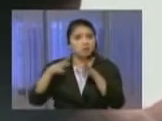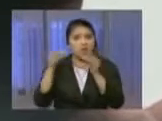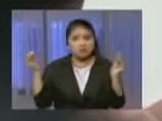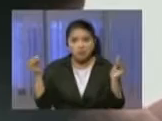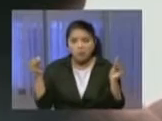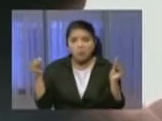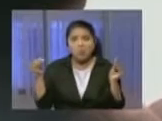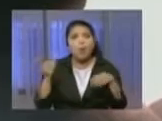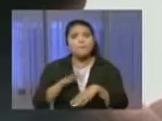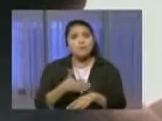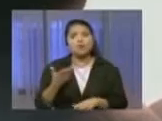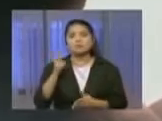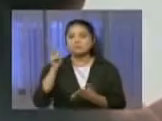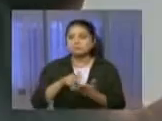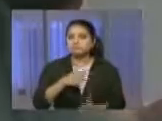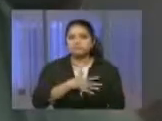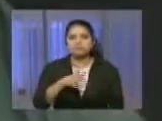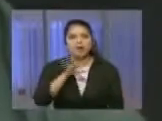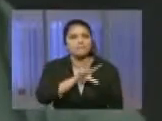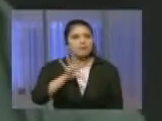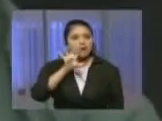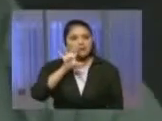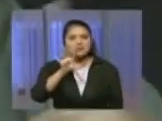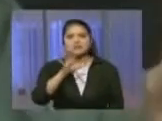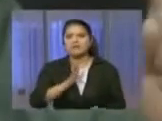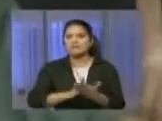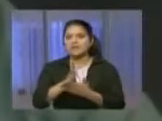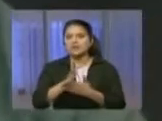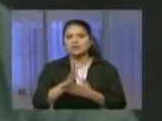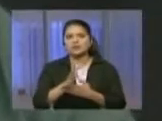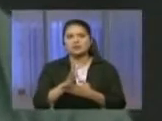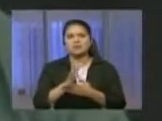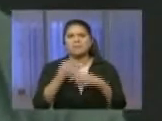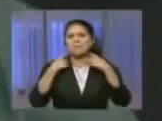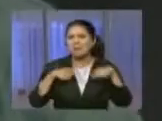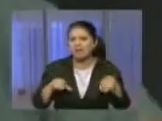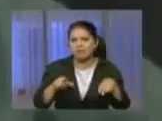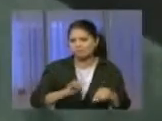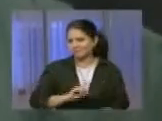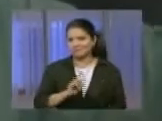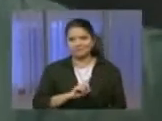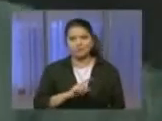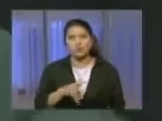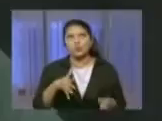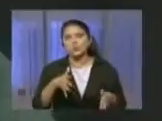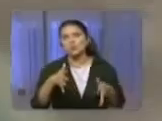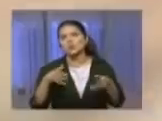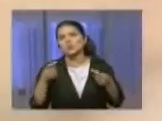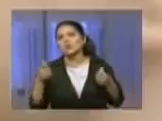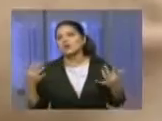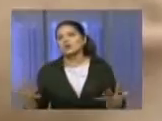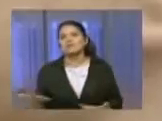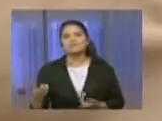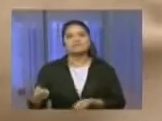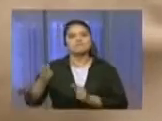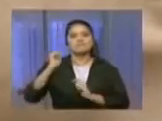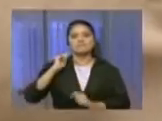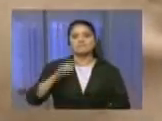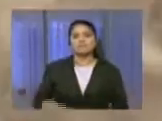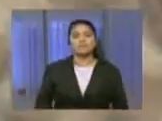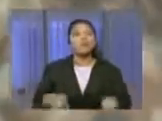por ser útil a su país no pierde nada y gana cuanto le consag Cadetes que me